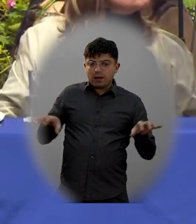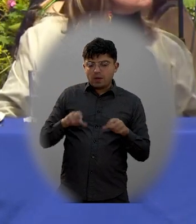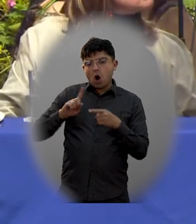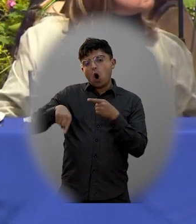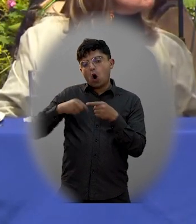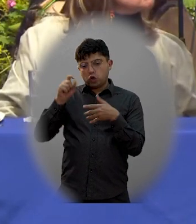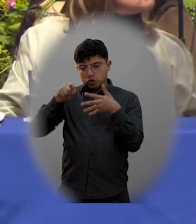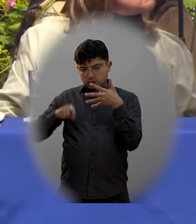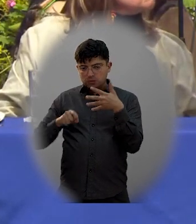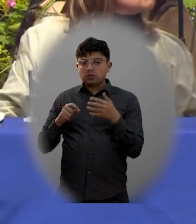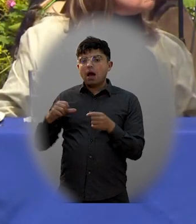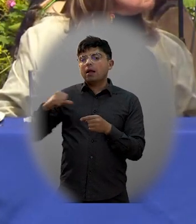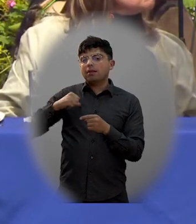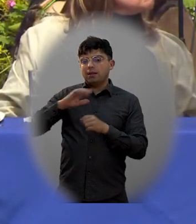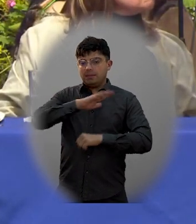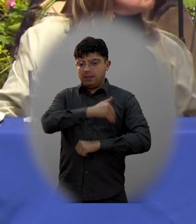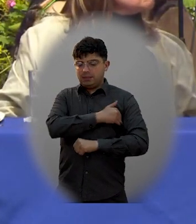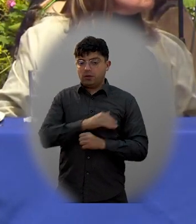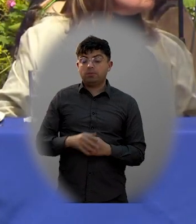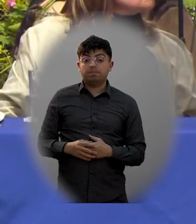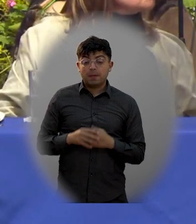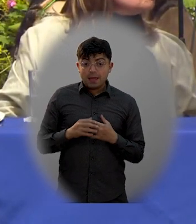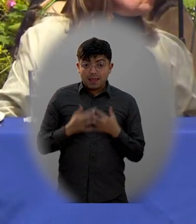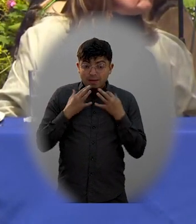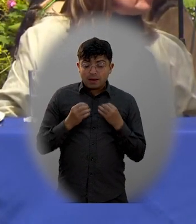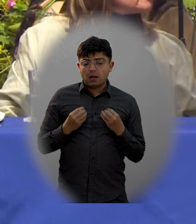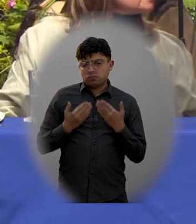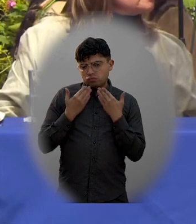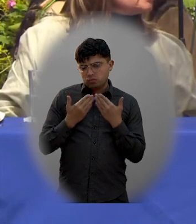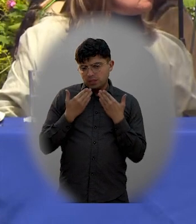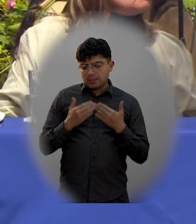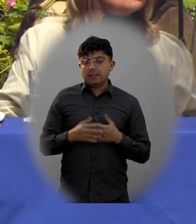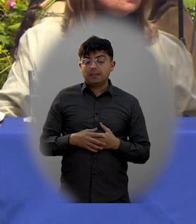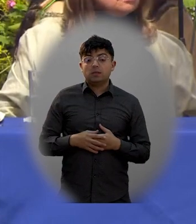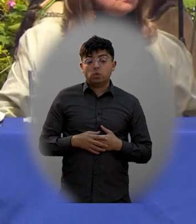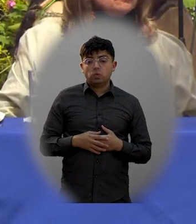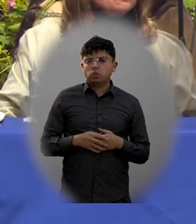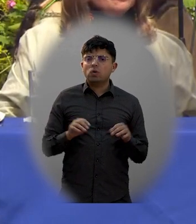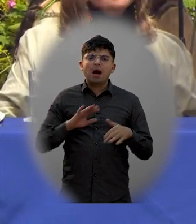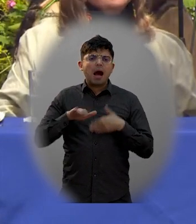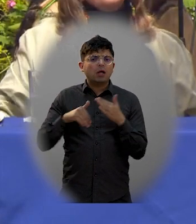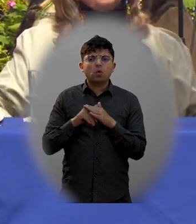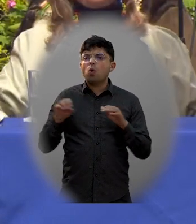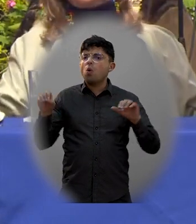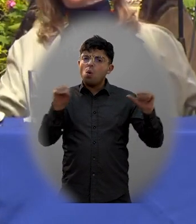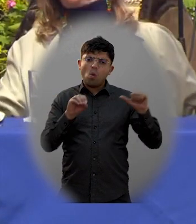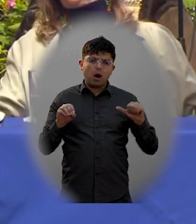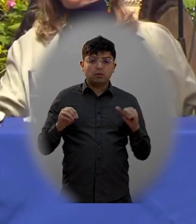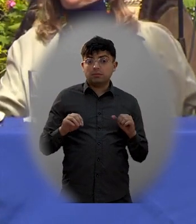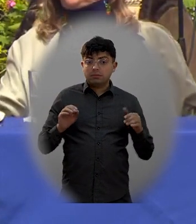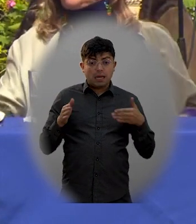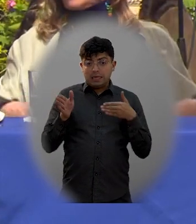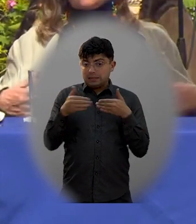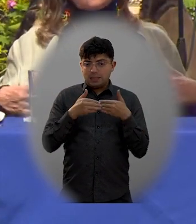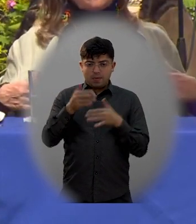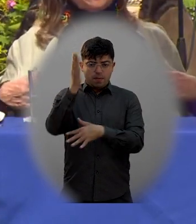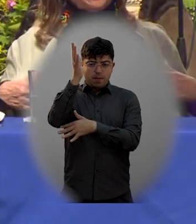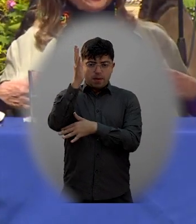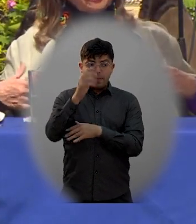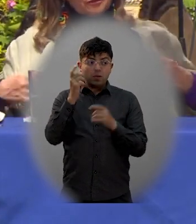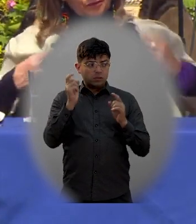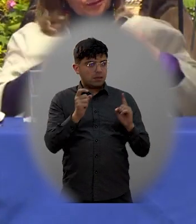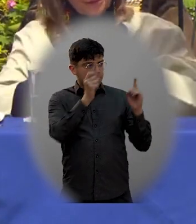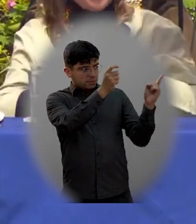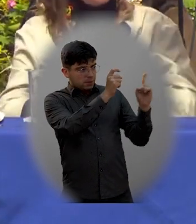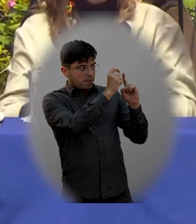otros requerimientos que nos tiene el ministerio. De verdad, muchísimas gracias. A todos y a todas, cerramos el panel, pero le doy la palabra